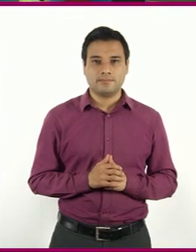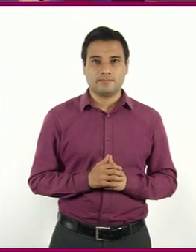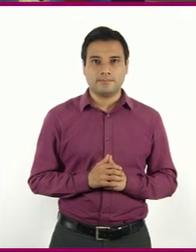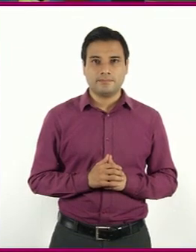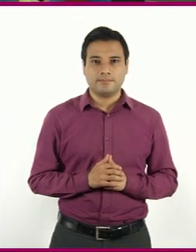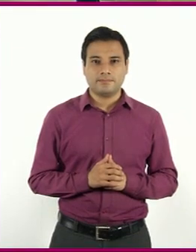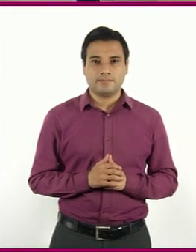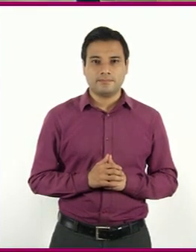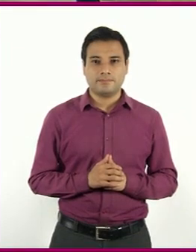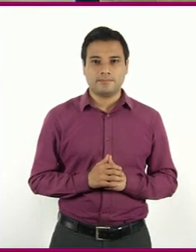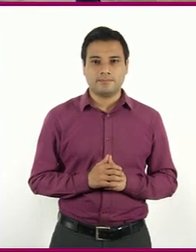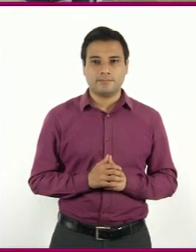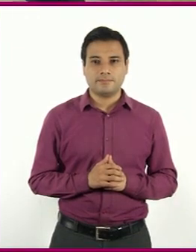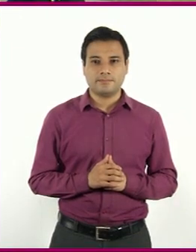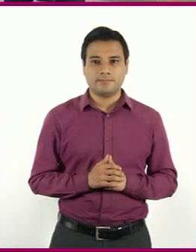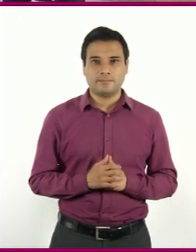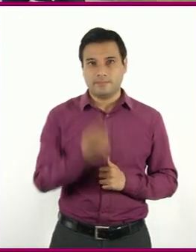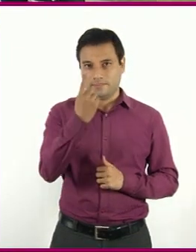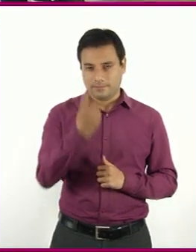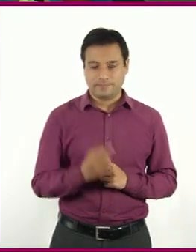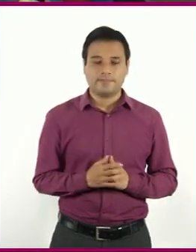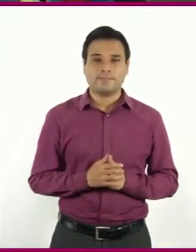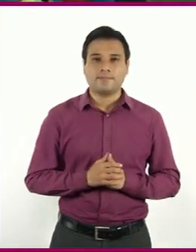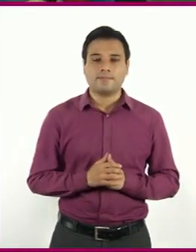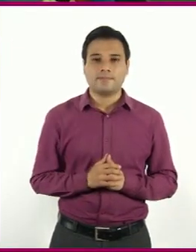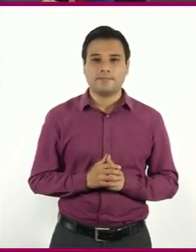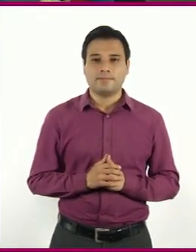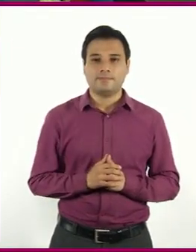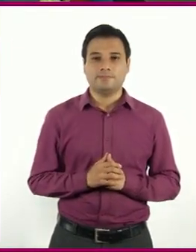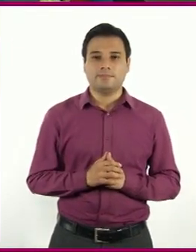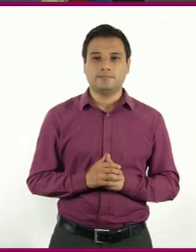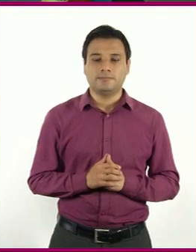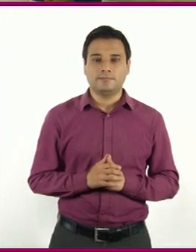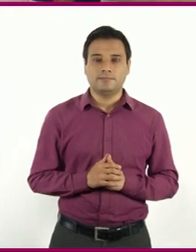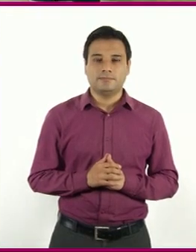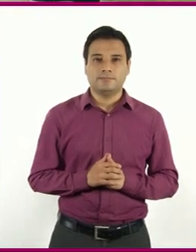Atento, Daniel. Bien, profesor. Uno.